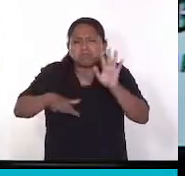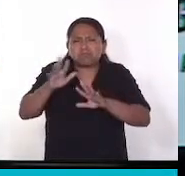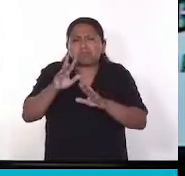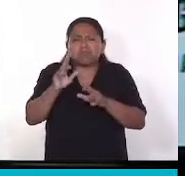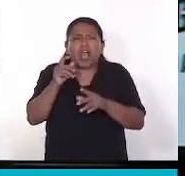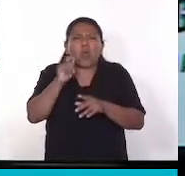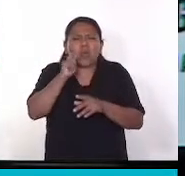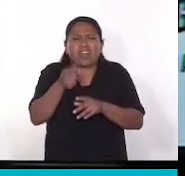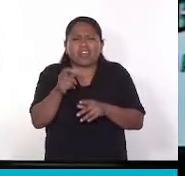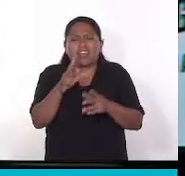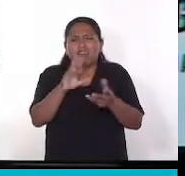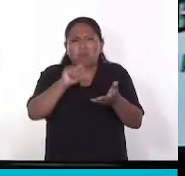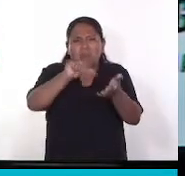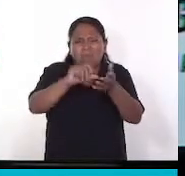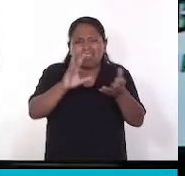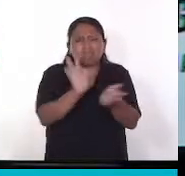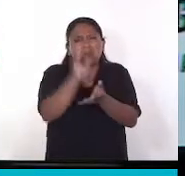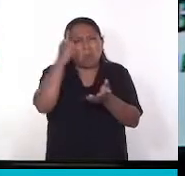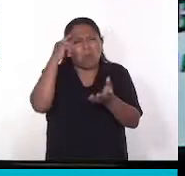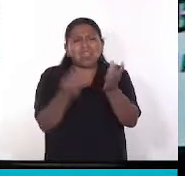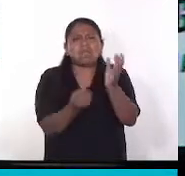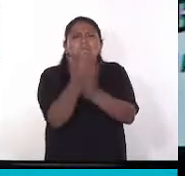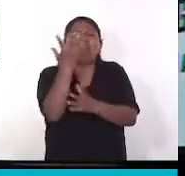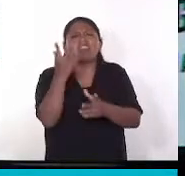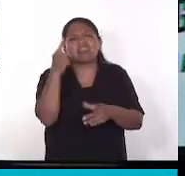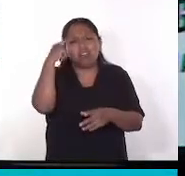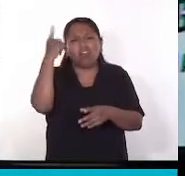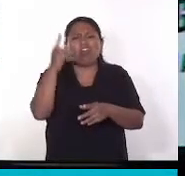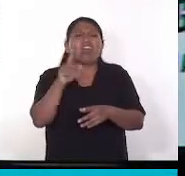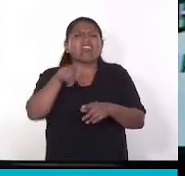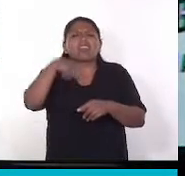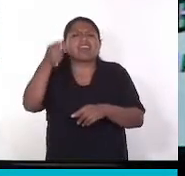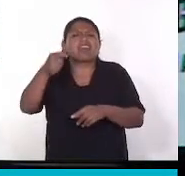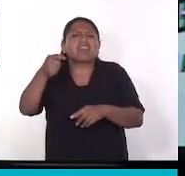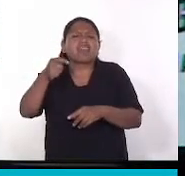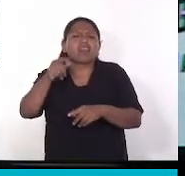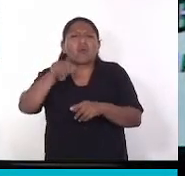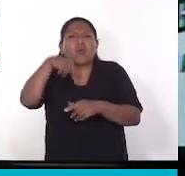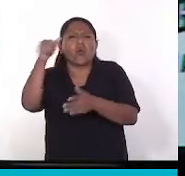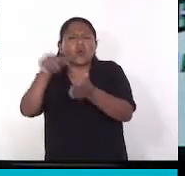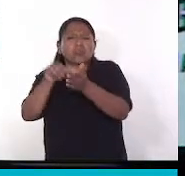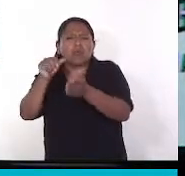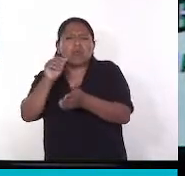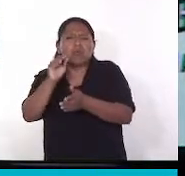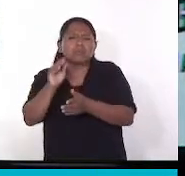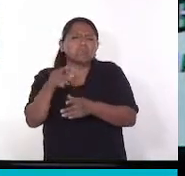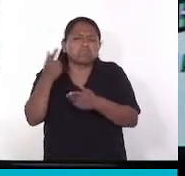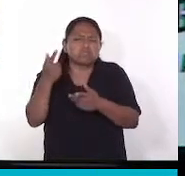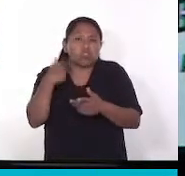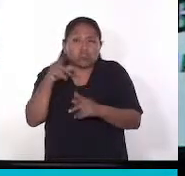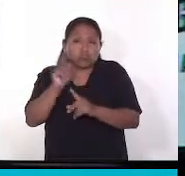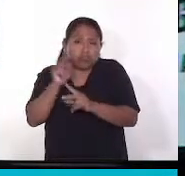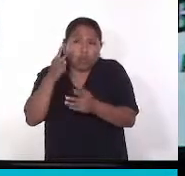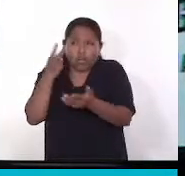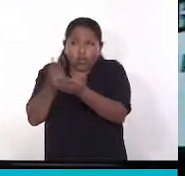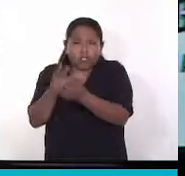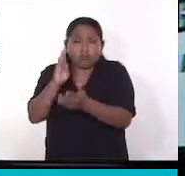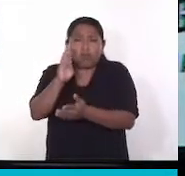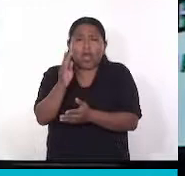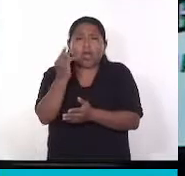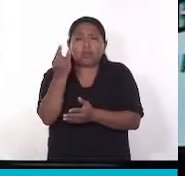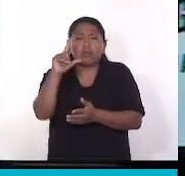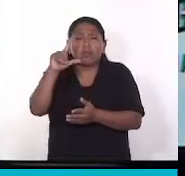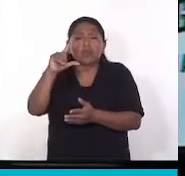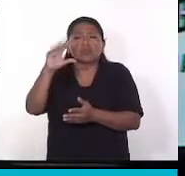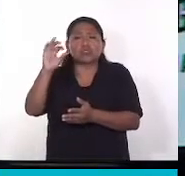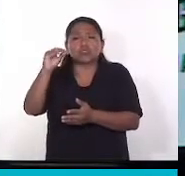país, dijo que es un invento de los bolcheviques. Nosotros reivindicamos al gobierno bolchevique que justamente planteó la